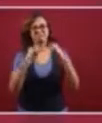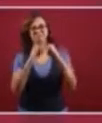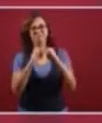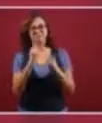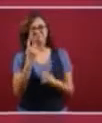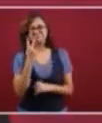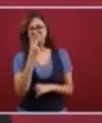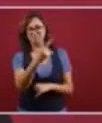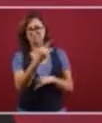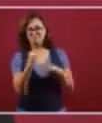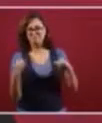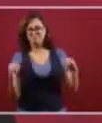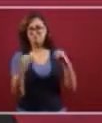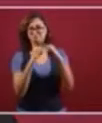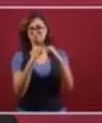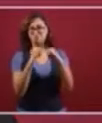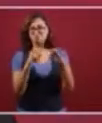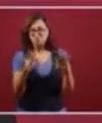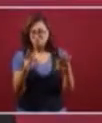del estado